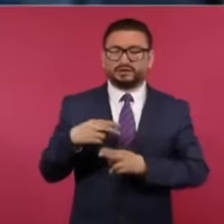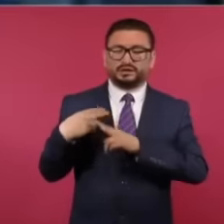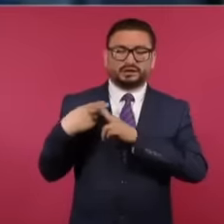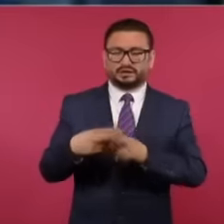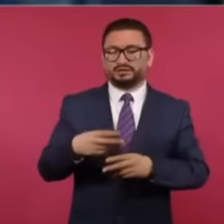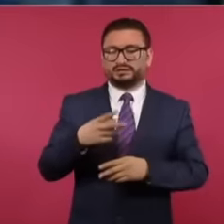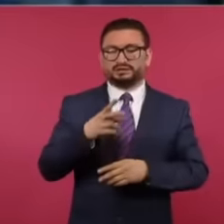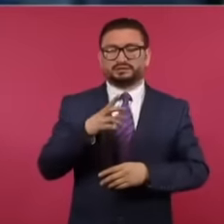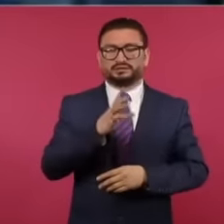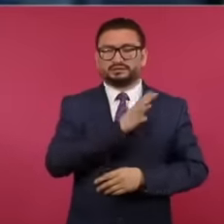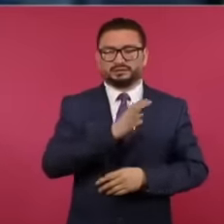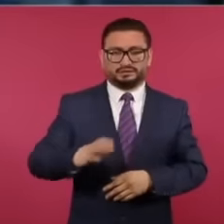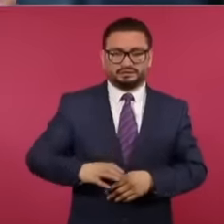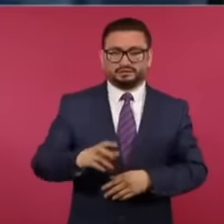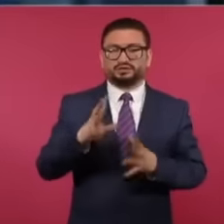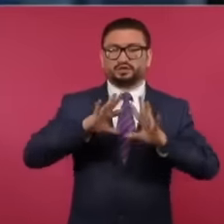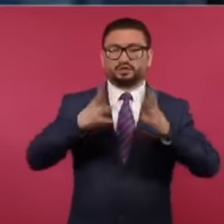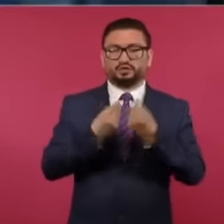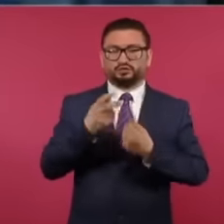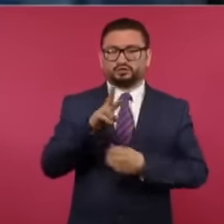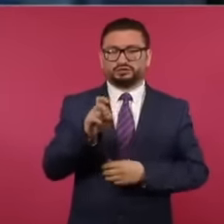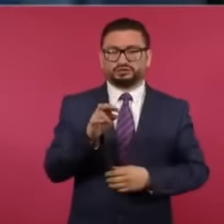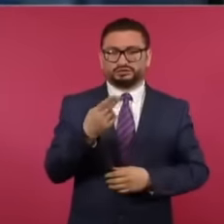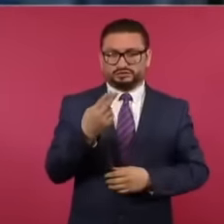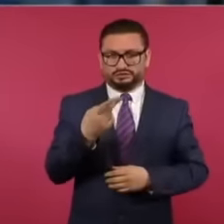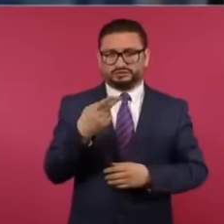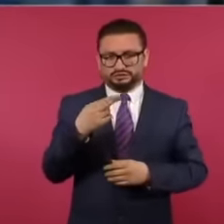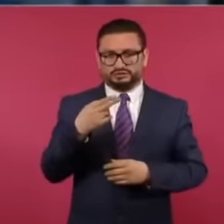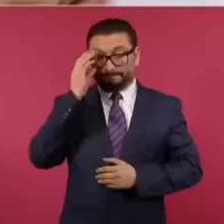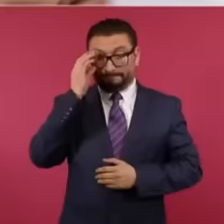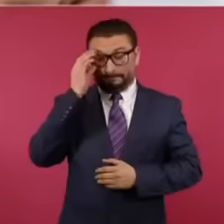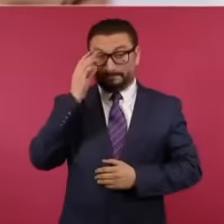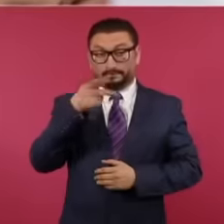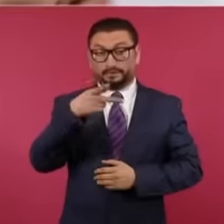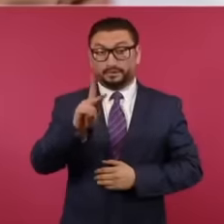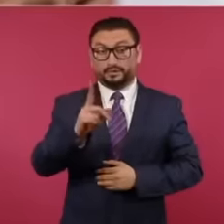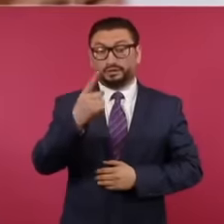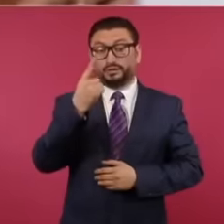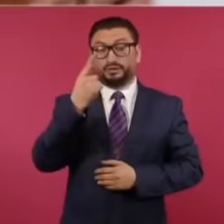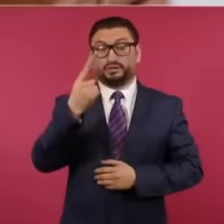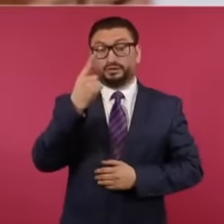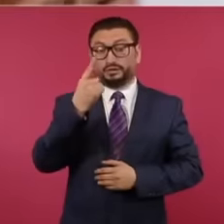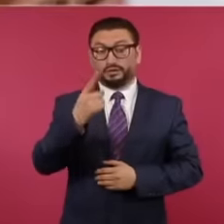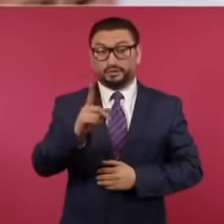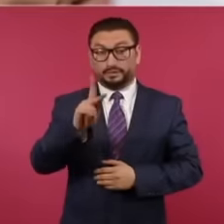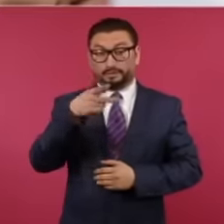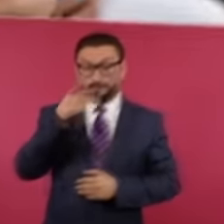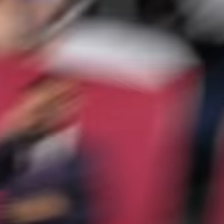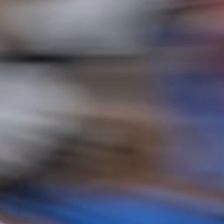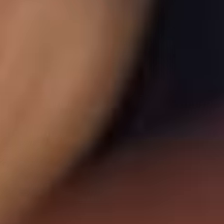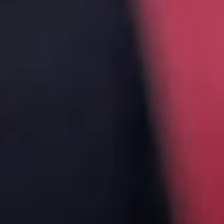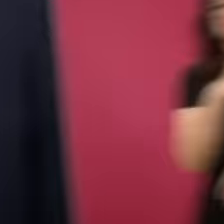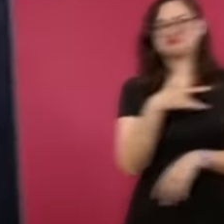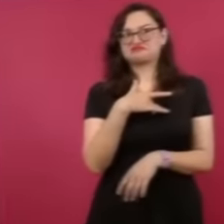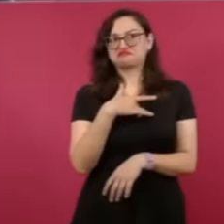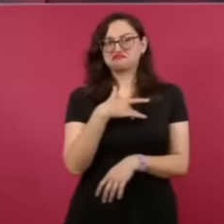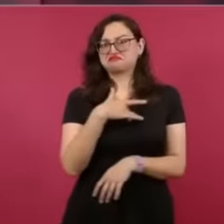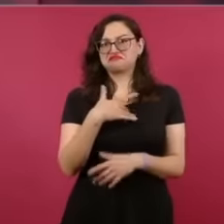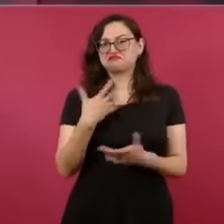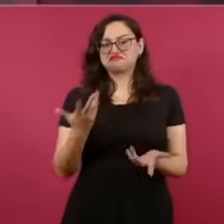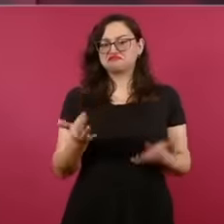se dieron como ella esperaba y hasta vergüenza le dio salir en cámara al momento que el camarógrafo la